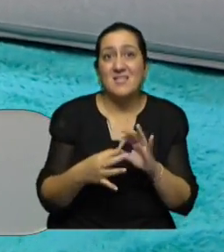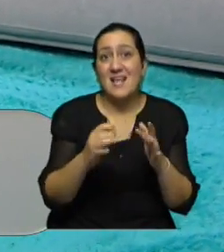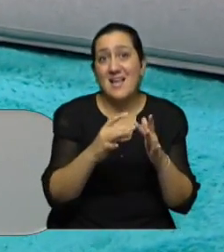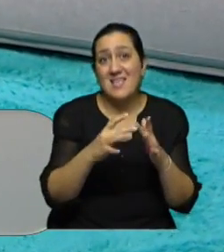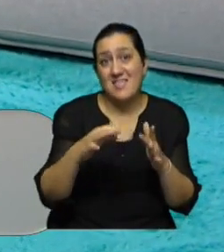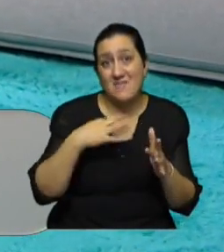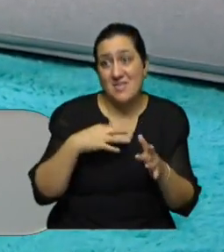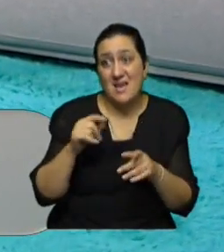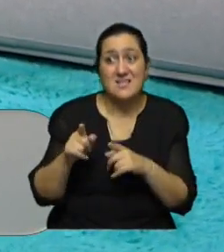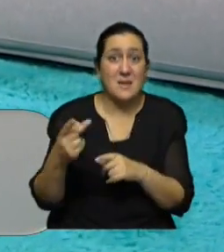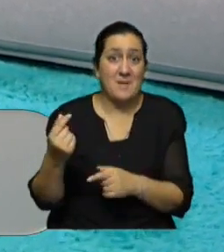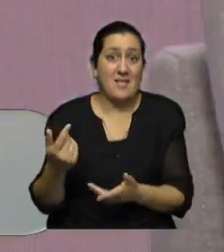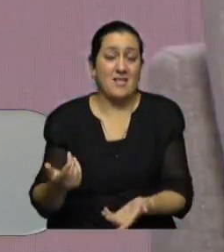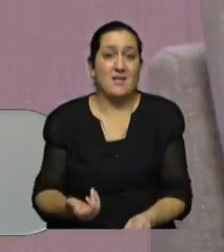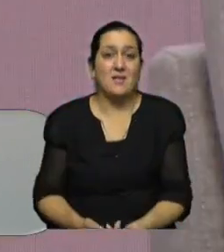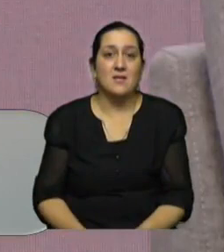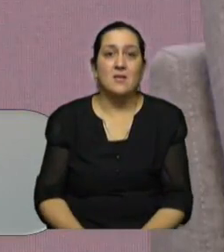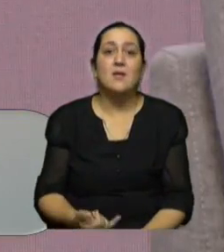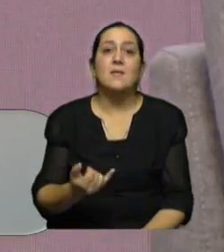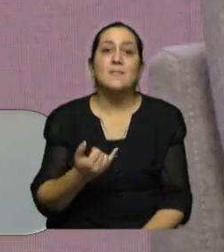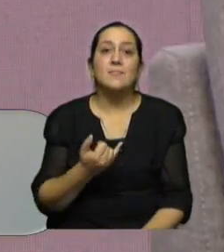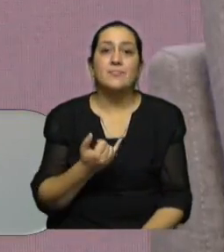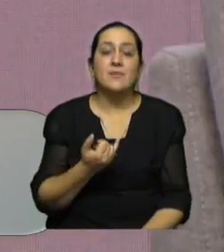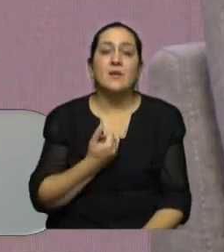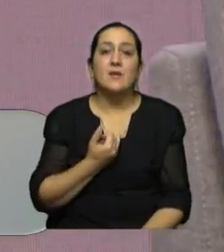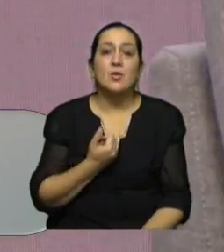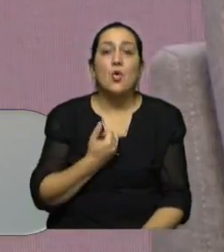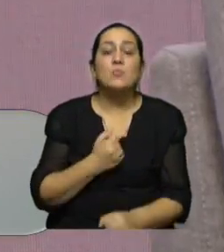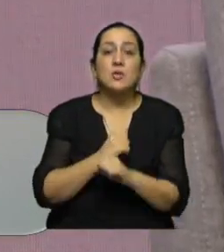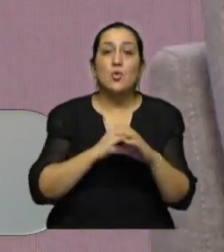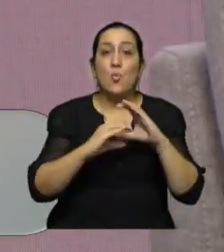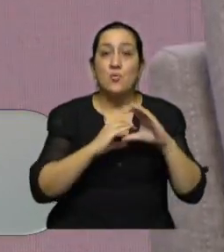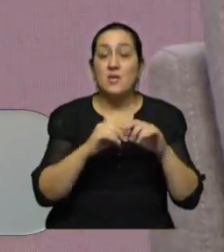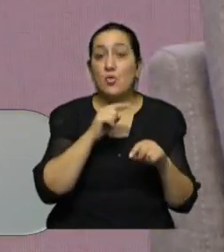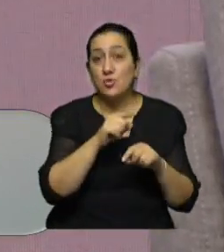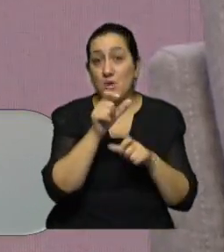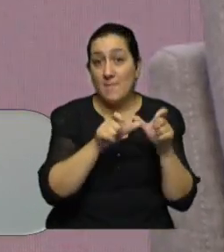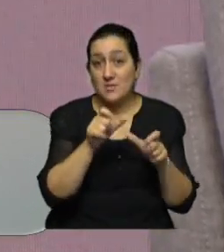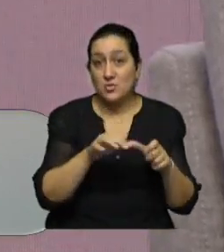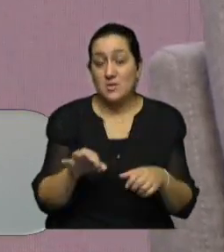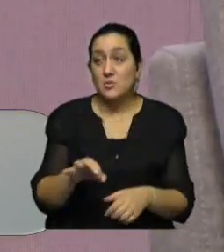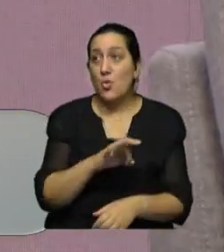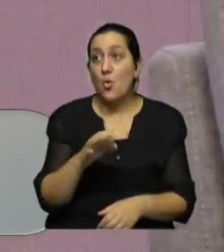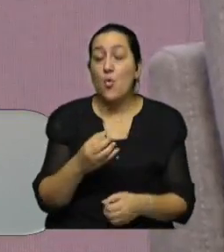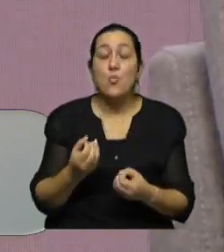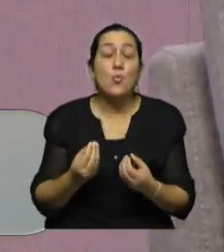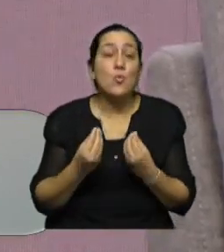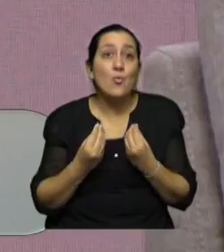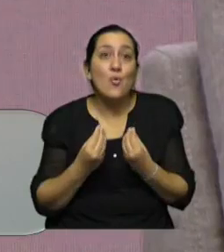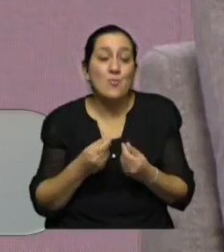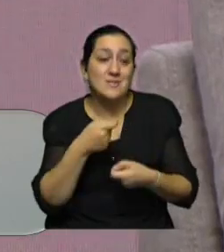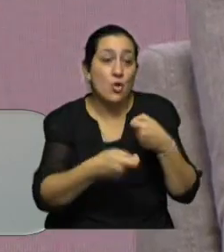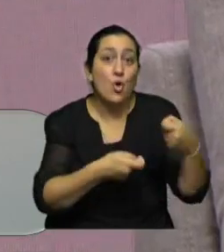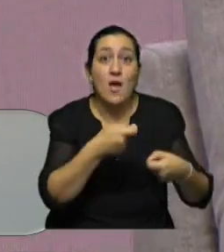aparecer. Entonces, sí. ¿Y dónde se puede comunicar contigo la gente? ¿O por qué medios se puede